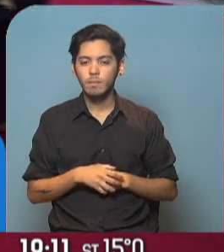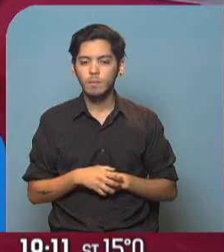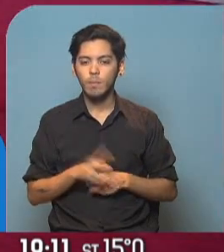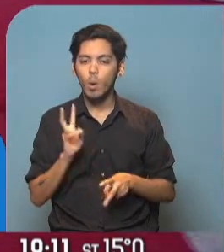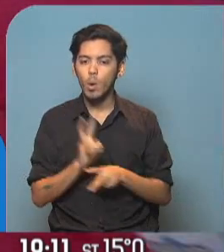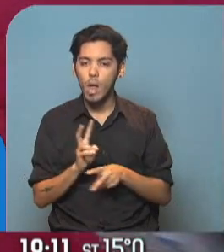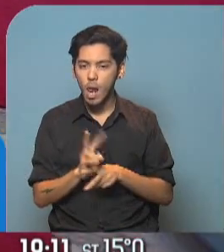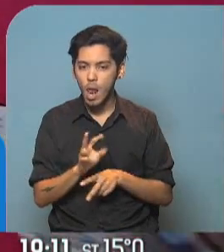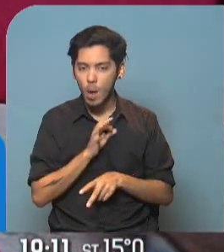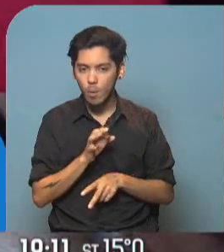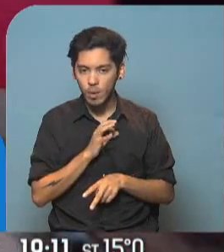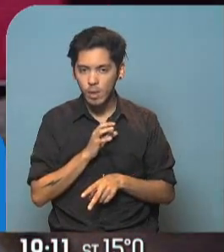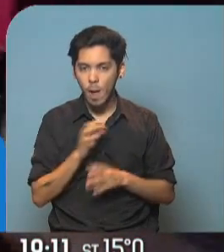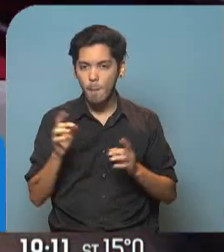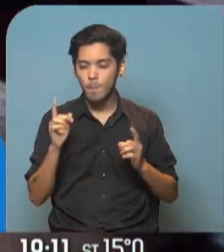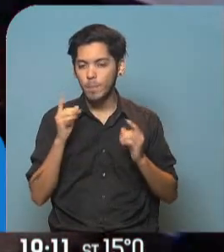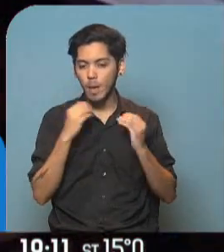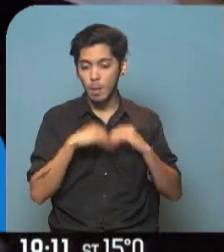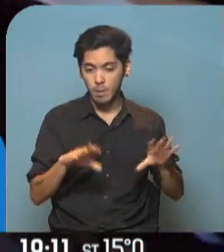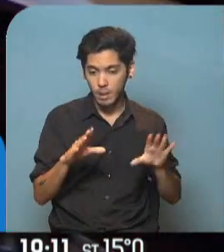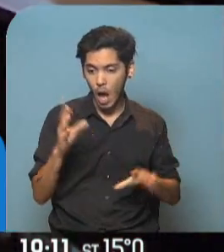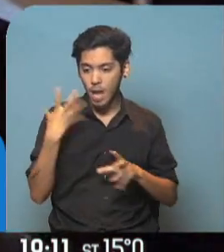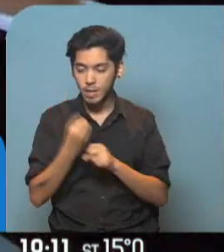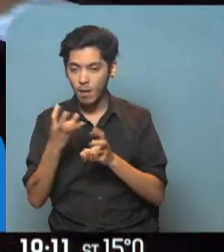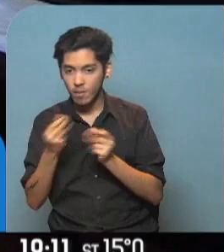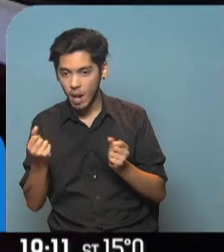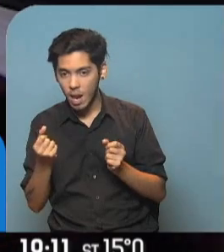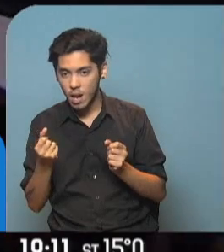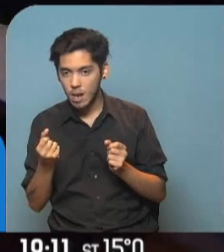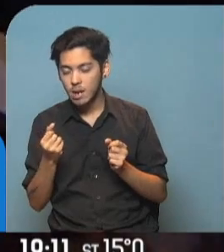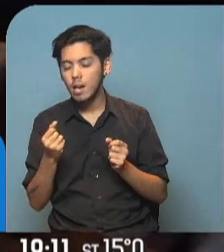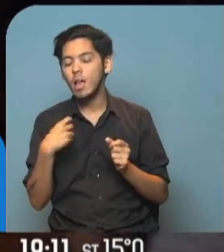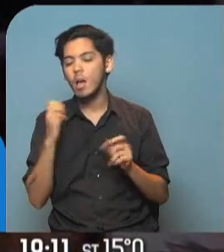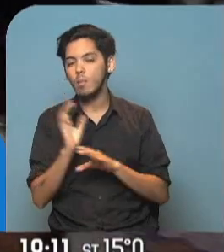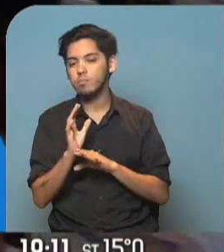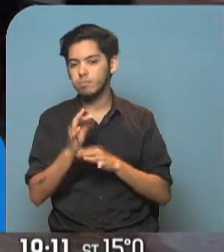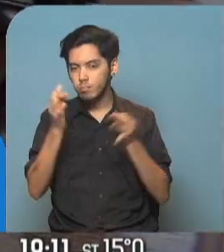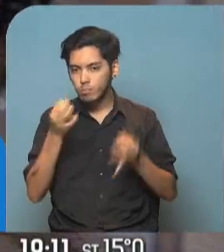Cuidar la vida de punta a punta de la existencia es querer ser nación.